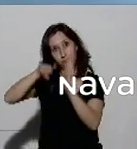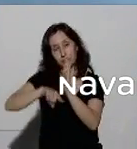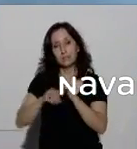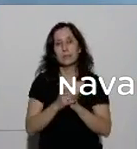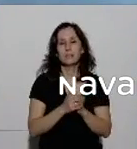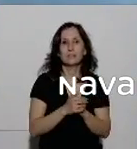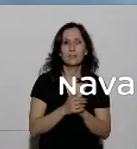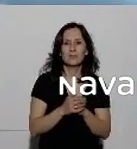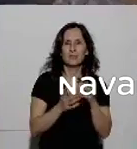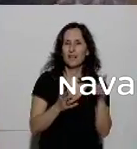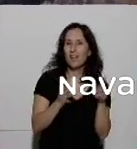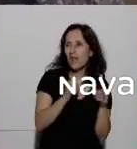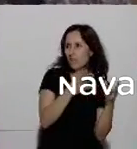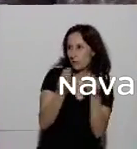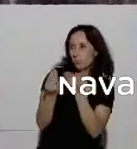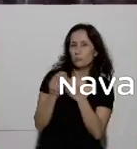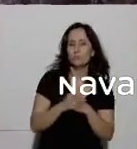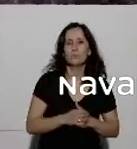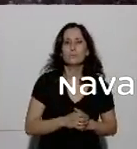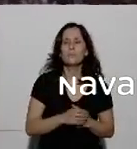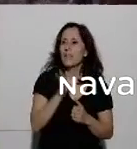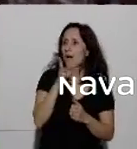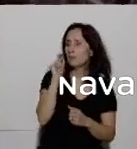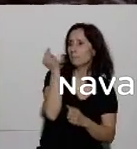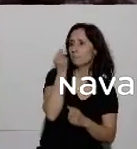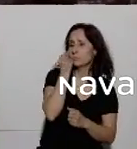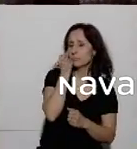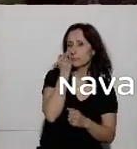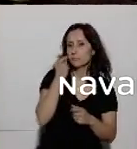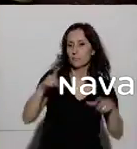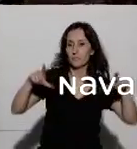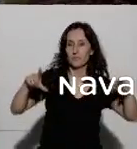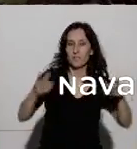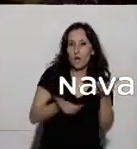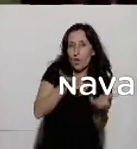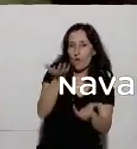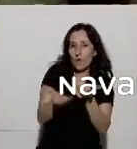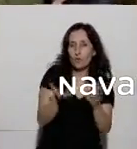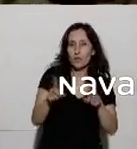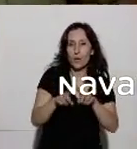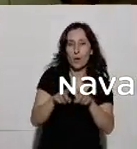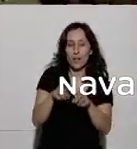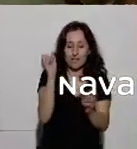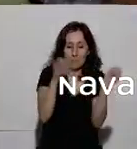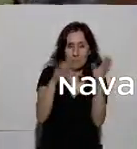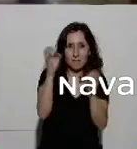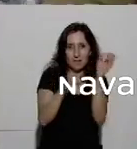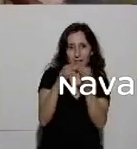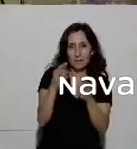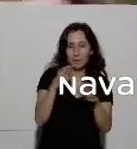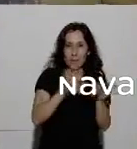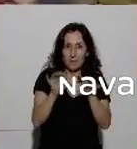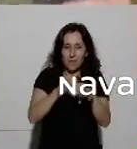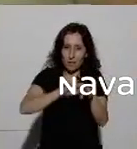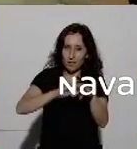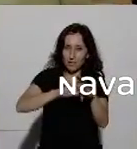hombres, Pedro de Zubieta, etc. Ahora vamos a descubrir esa cocina en la que podrían hacer todas esas pócimas, todos esos ungüentos, que